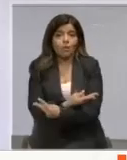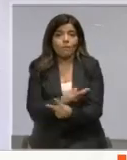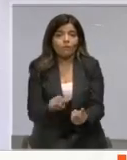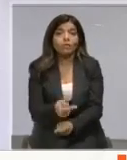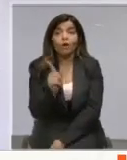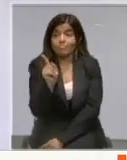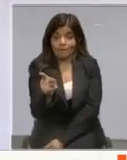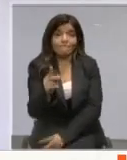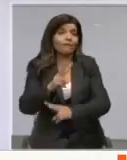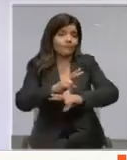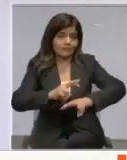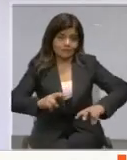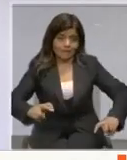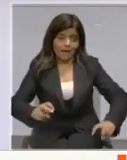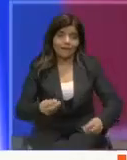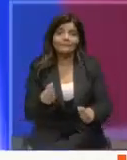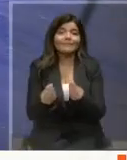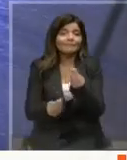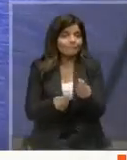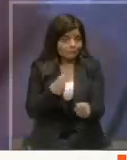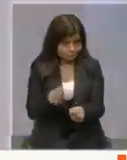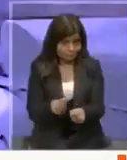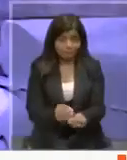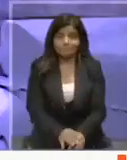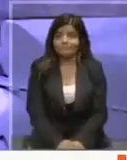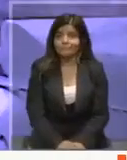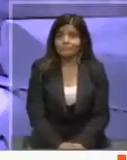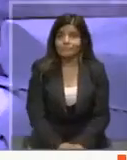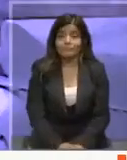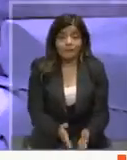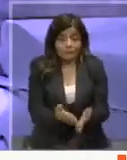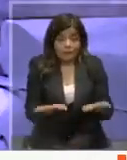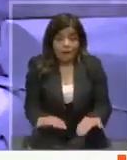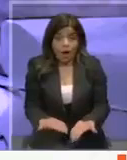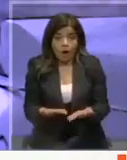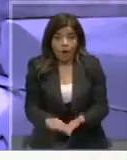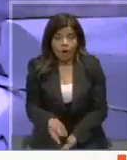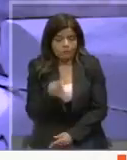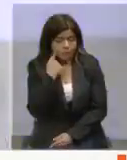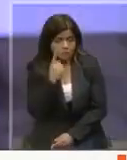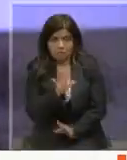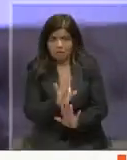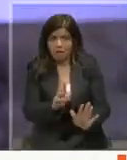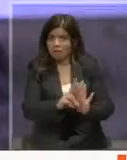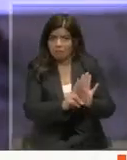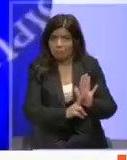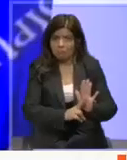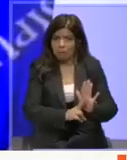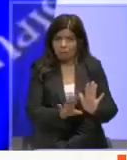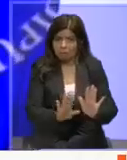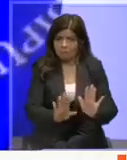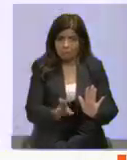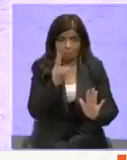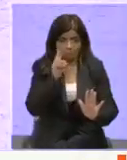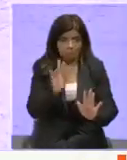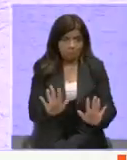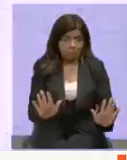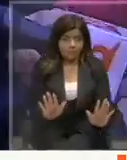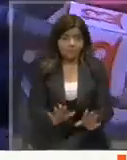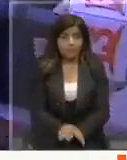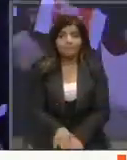que investigarse hasta el momento aquí no se ven las irregularidades